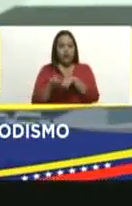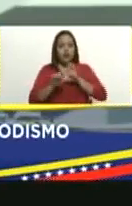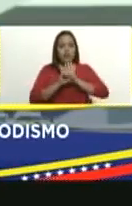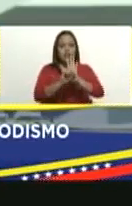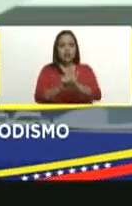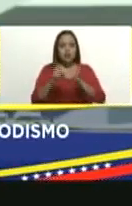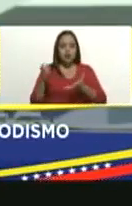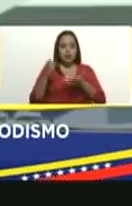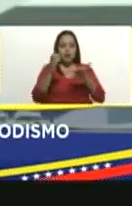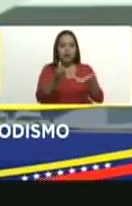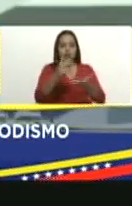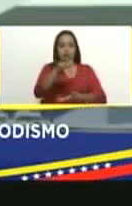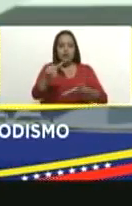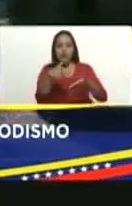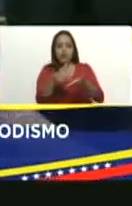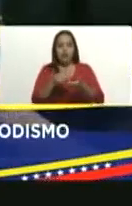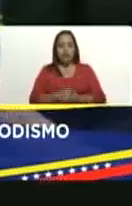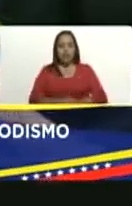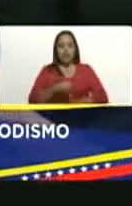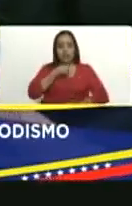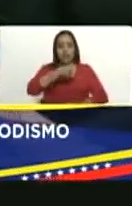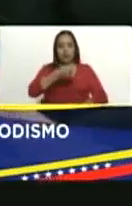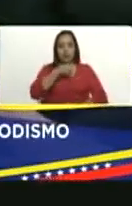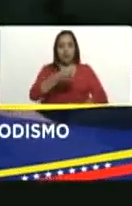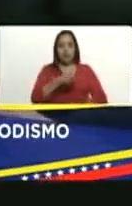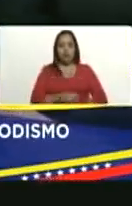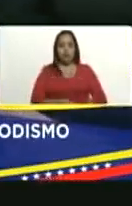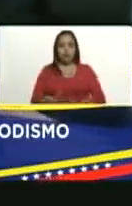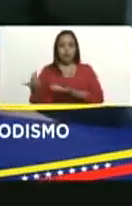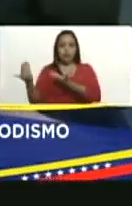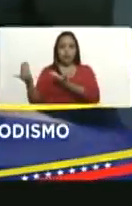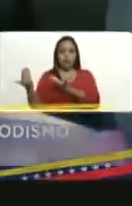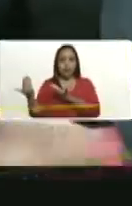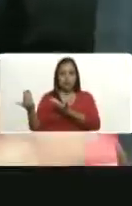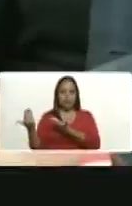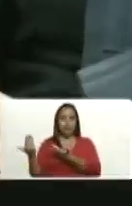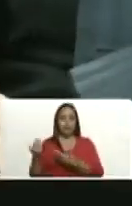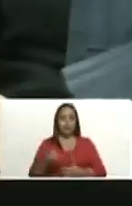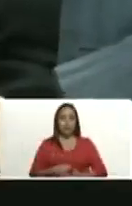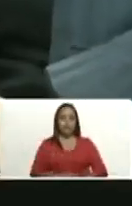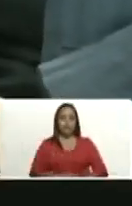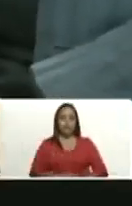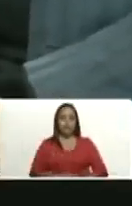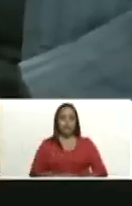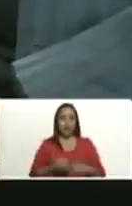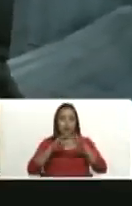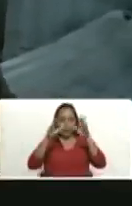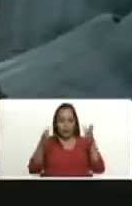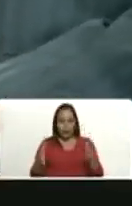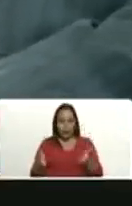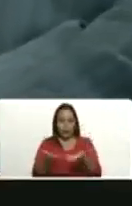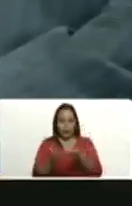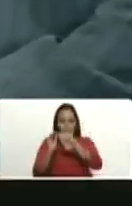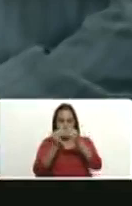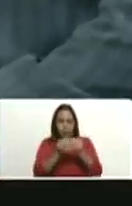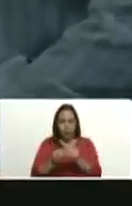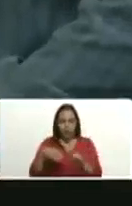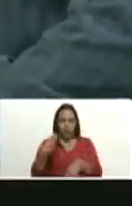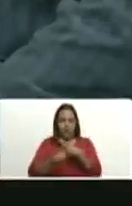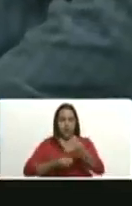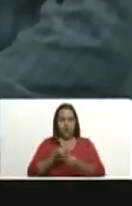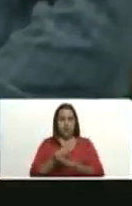Premio Nacional de Periodismo, una estatuilla realizada por